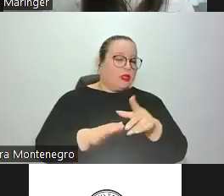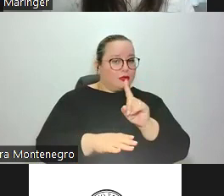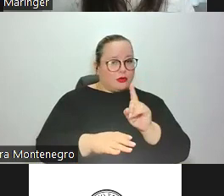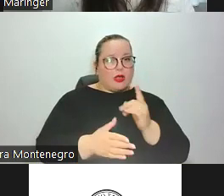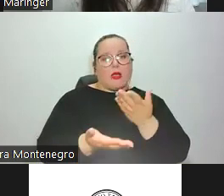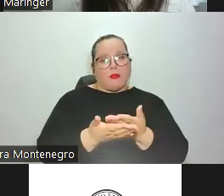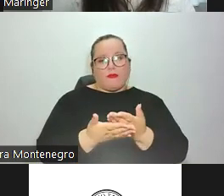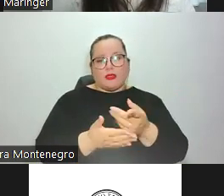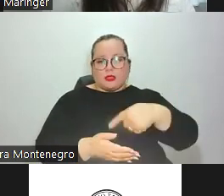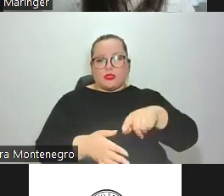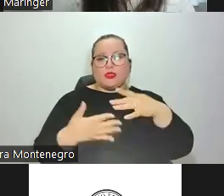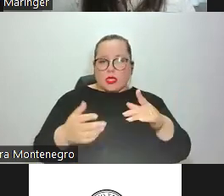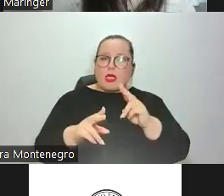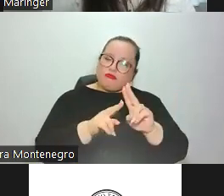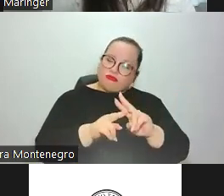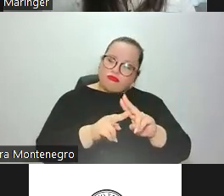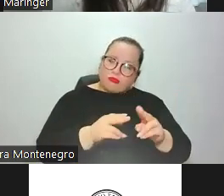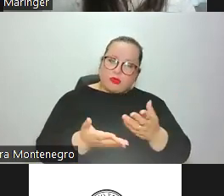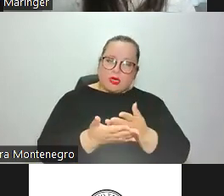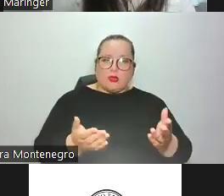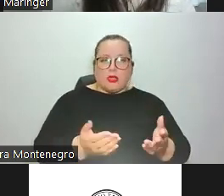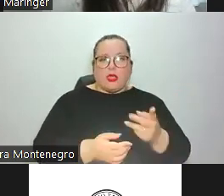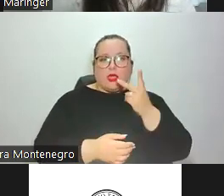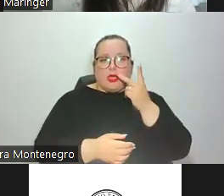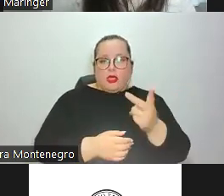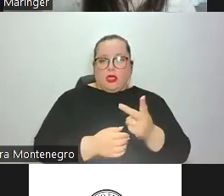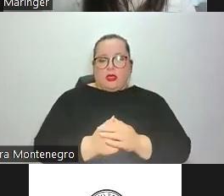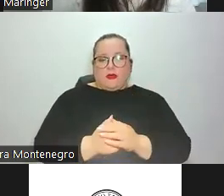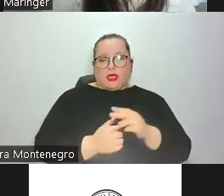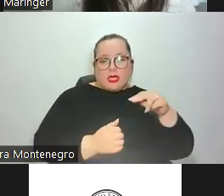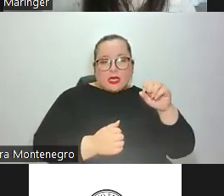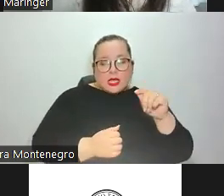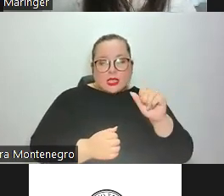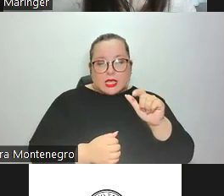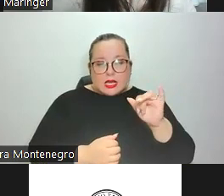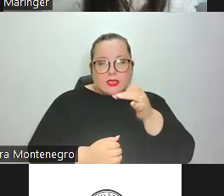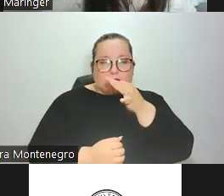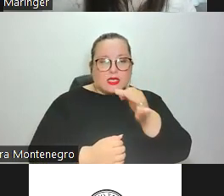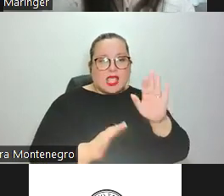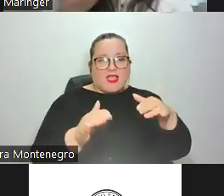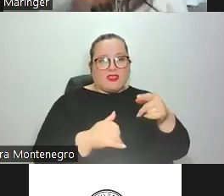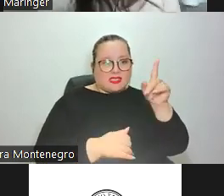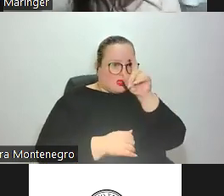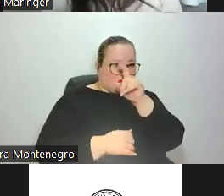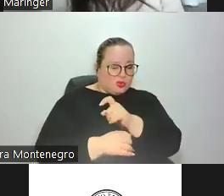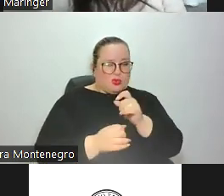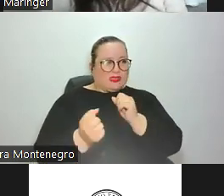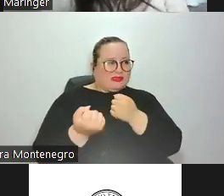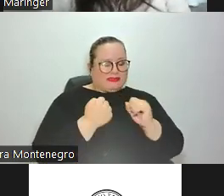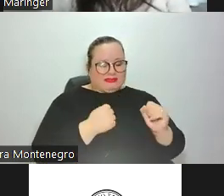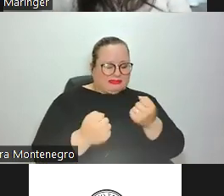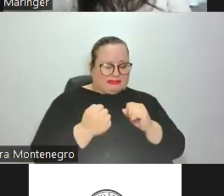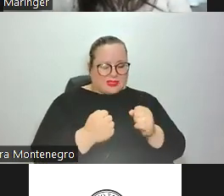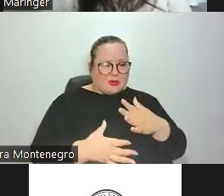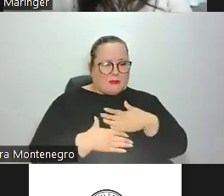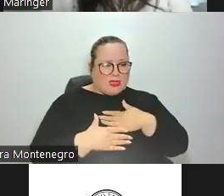con egresados de Santo Tomás. Mira, Ahí. Natalia dice, la inseguridad, el miedo a equivocarse. Ese me llamó la